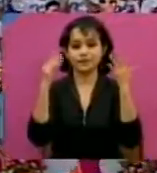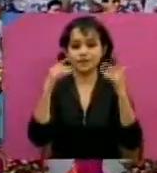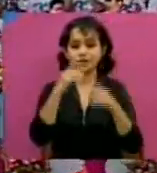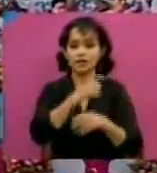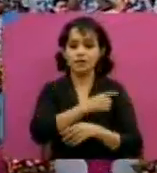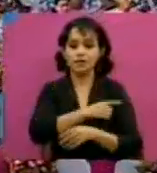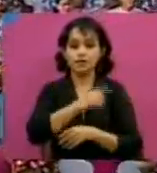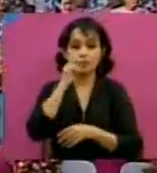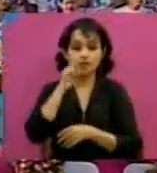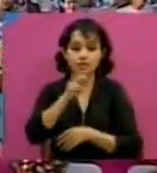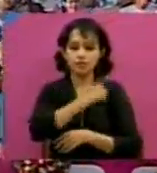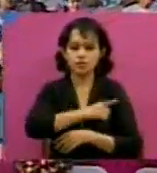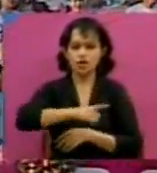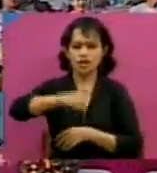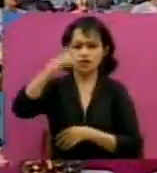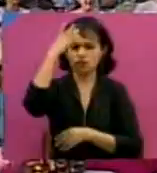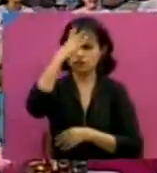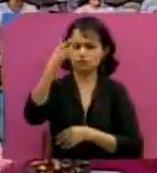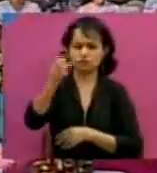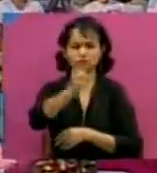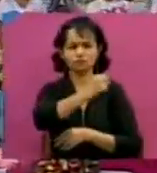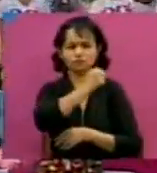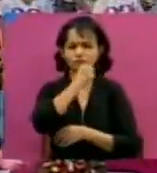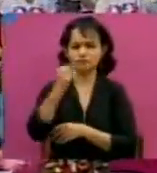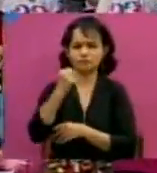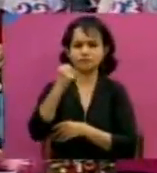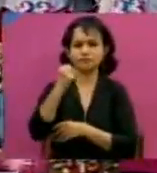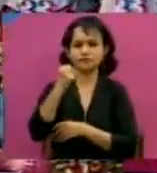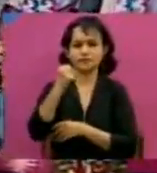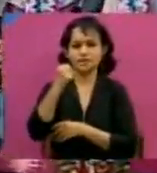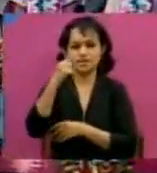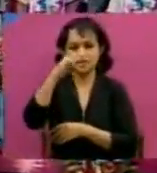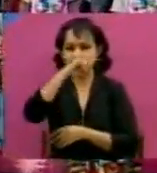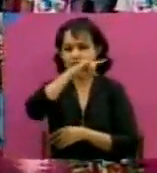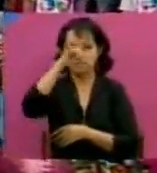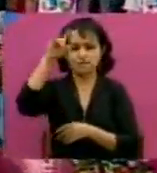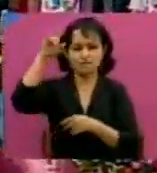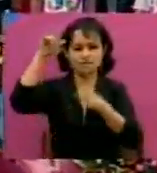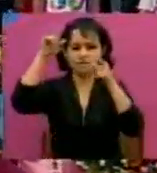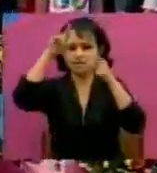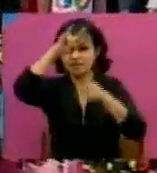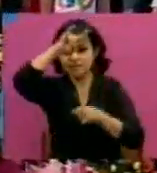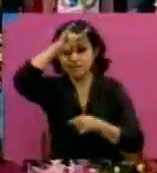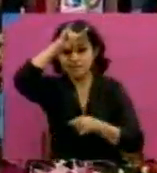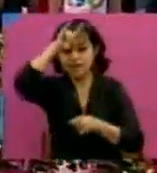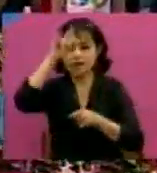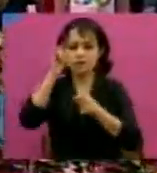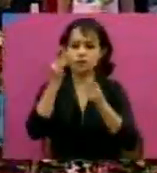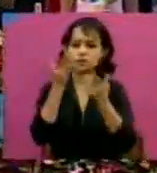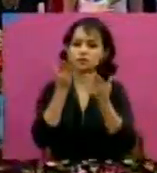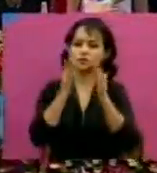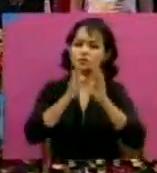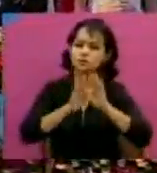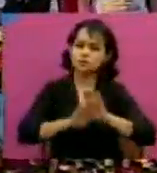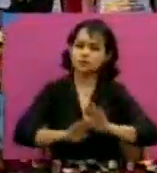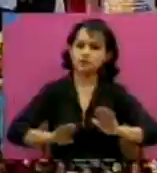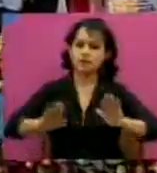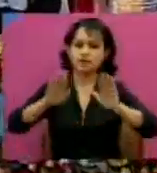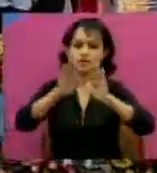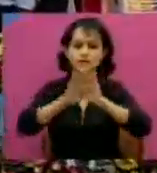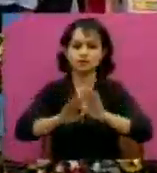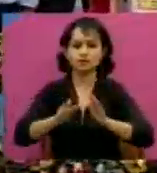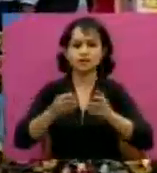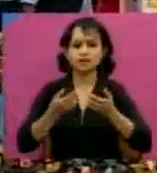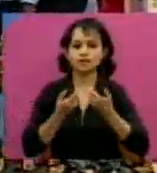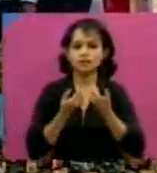Poseídos por el dios de la furia y el demonio de la ternura, salen